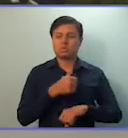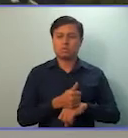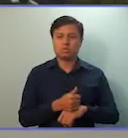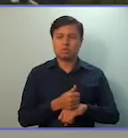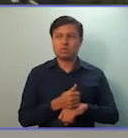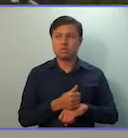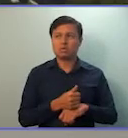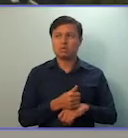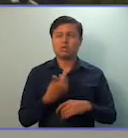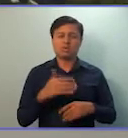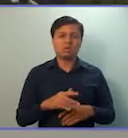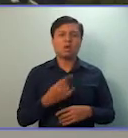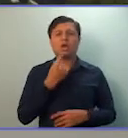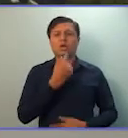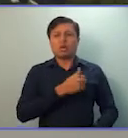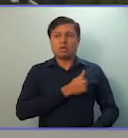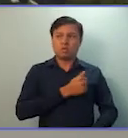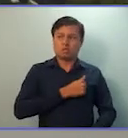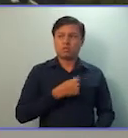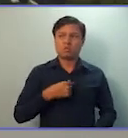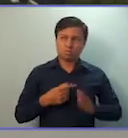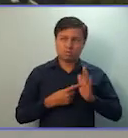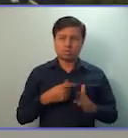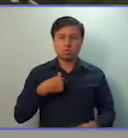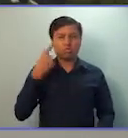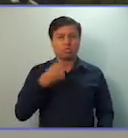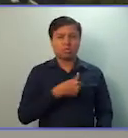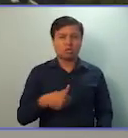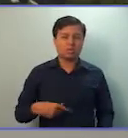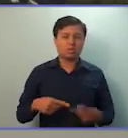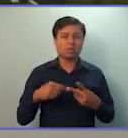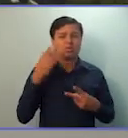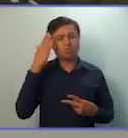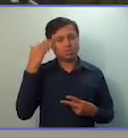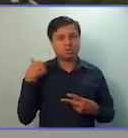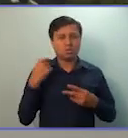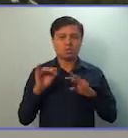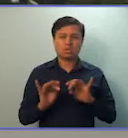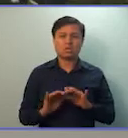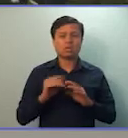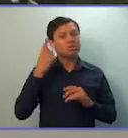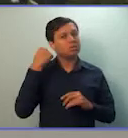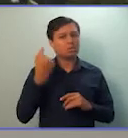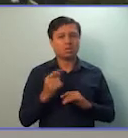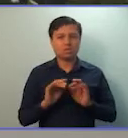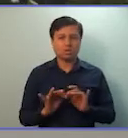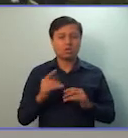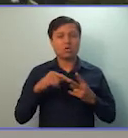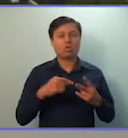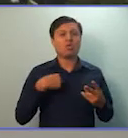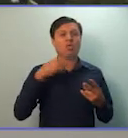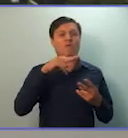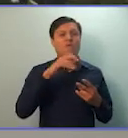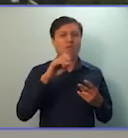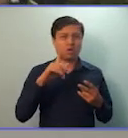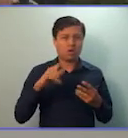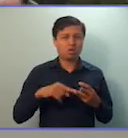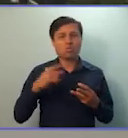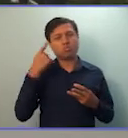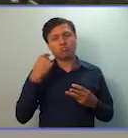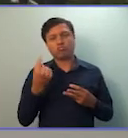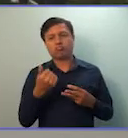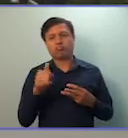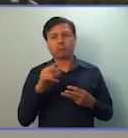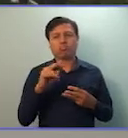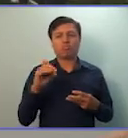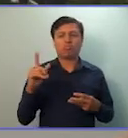ya van en los cargos ya yo me presento como el presidente yo como secretario como primer vocal y a una vez este mínimo de tres y ha procedido a